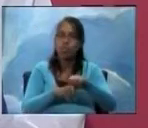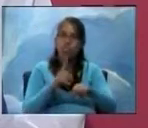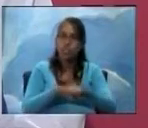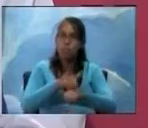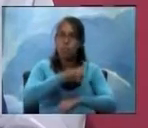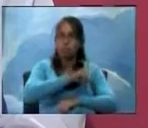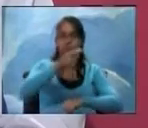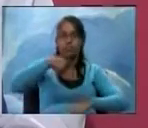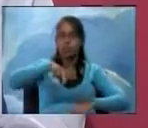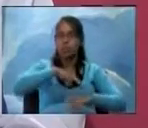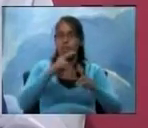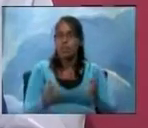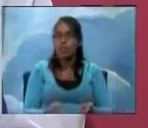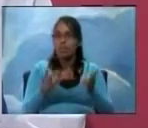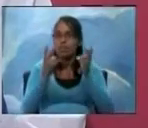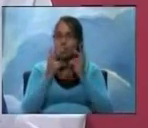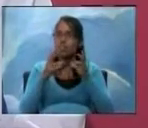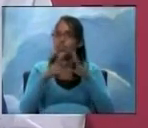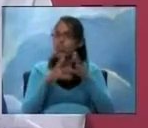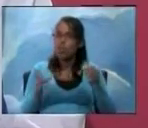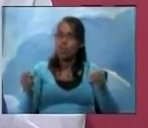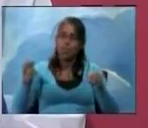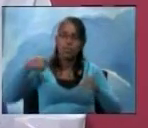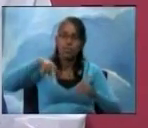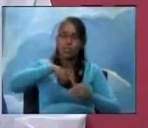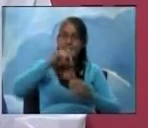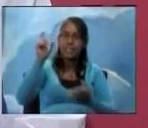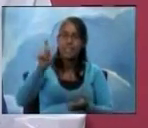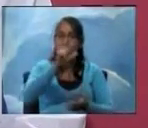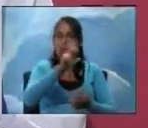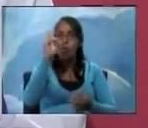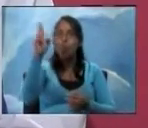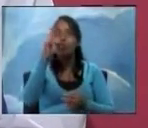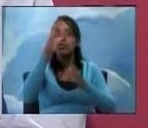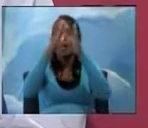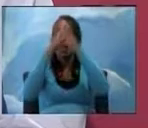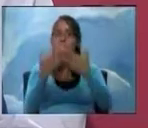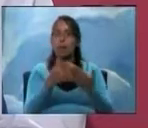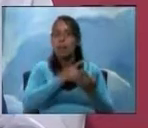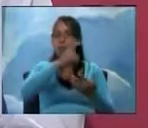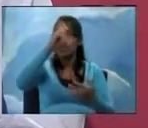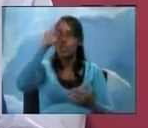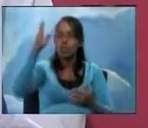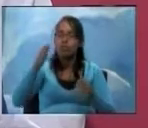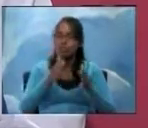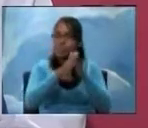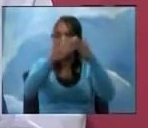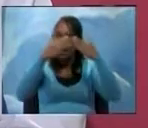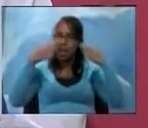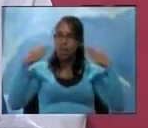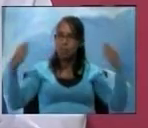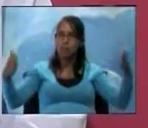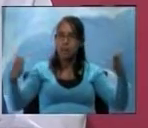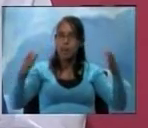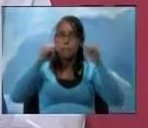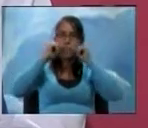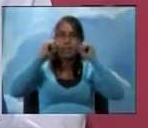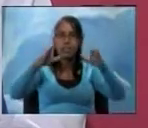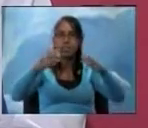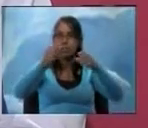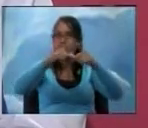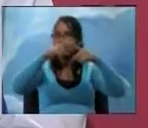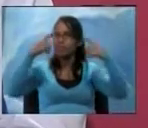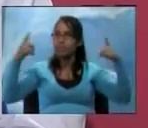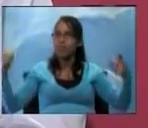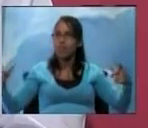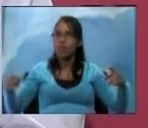nuestras vidas, en todas nuestras necesidades. Use la palabra de Dios, que las puertas se van a abrir, las bendiciones se van a